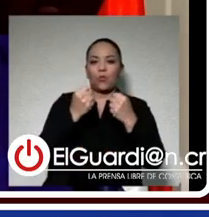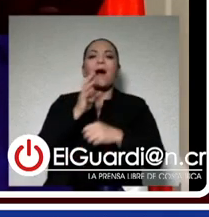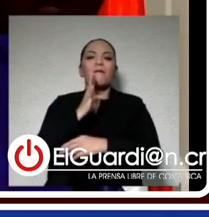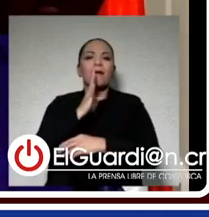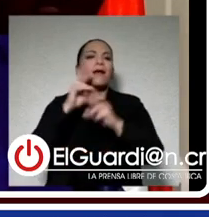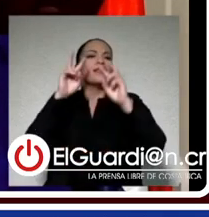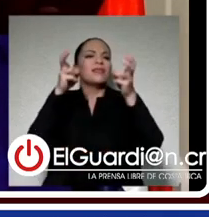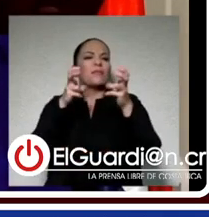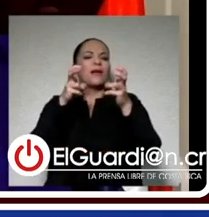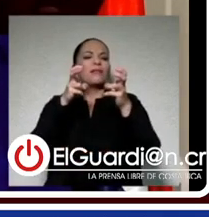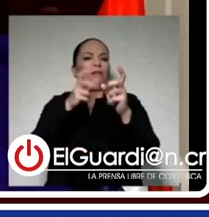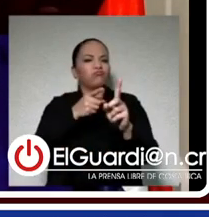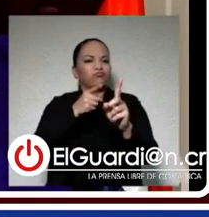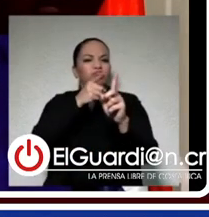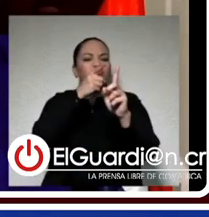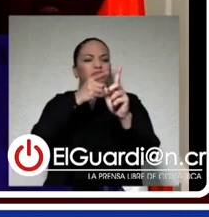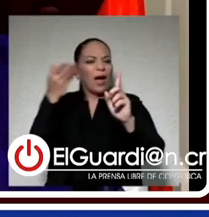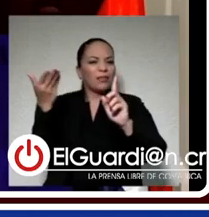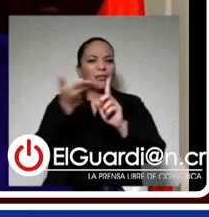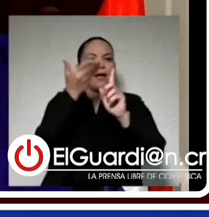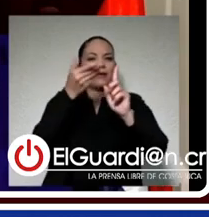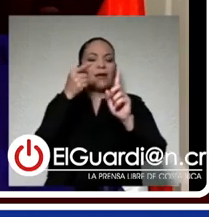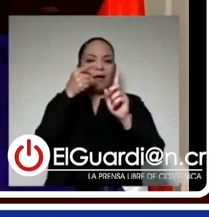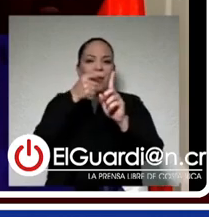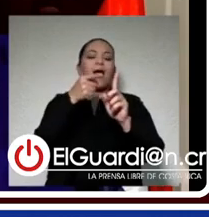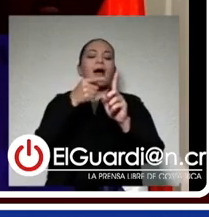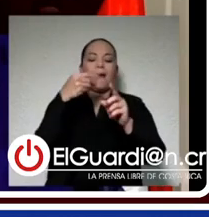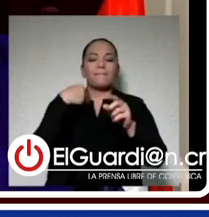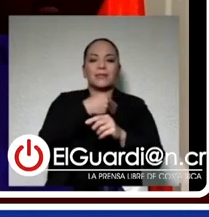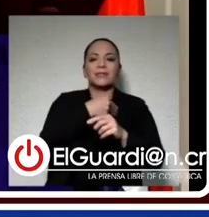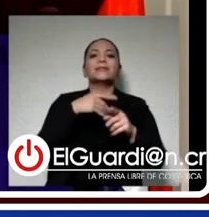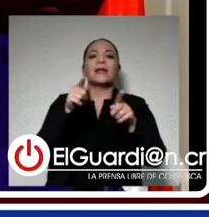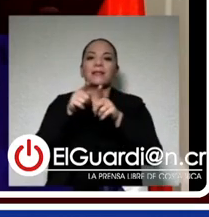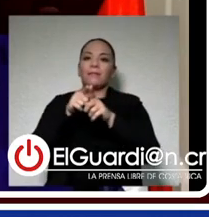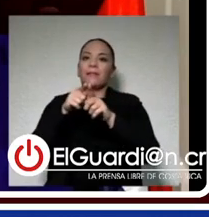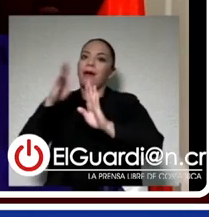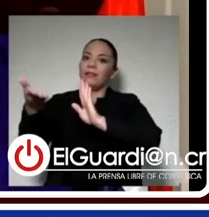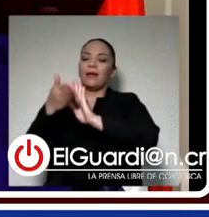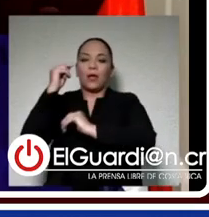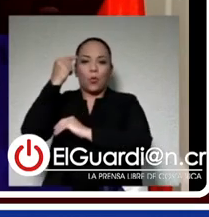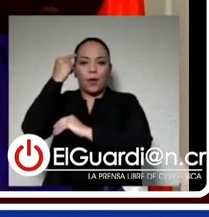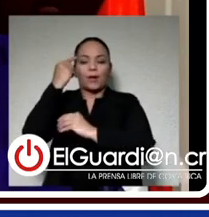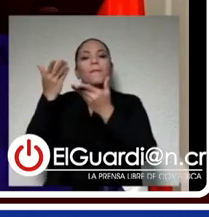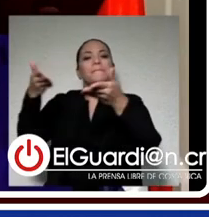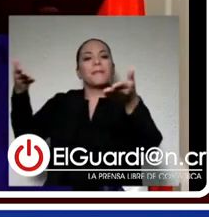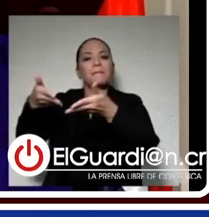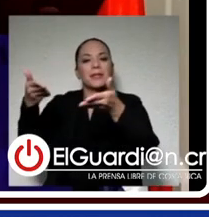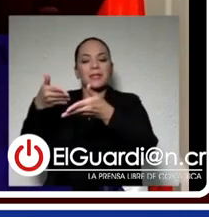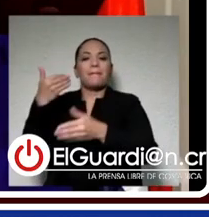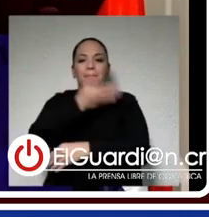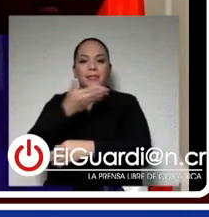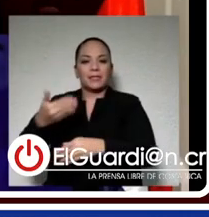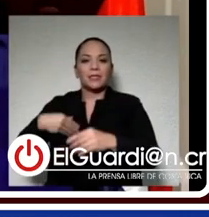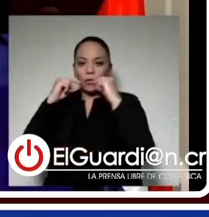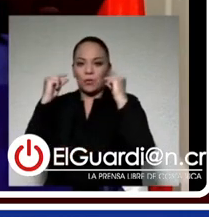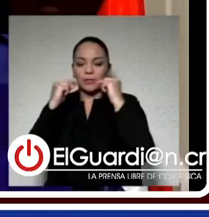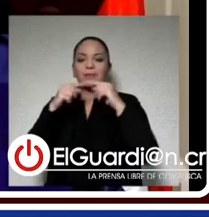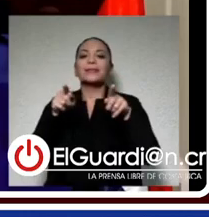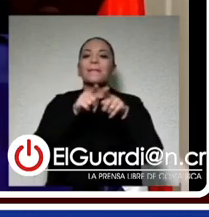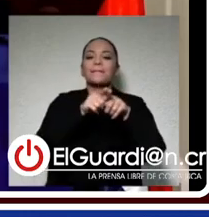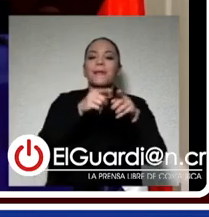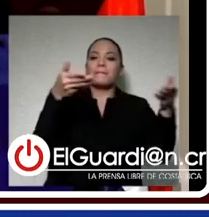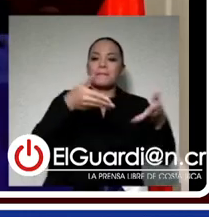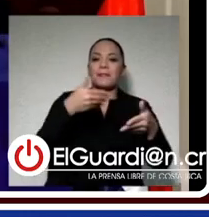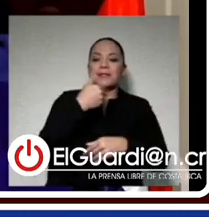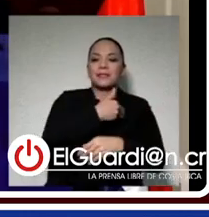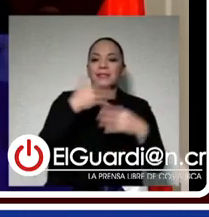ataques en contra de la jerarca y la falsa estructura de troles en el gobierno. Le damos la bienvenida al presidente de la República, don Rodrigo Chávez Robles, y también a la ministra